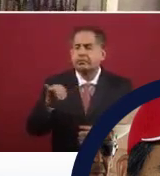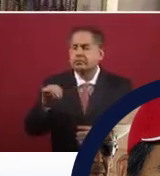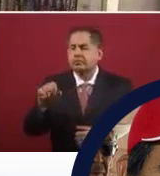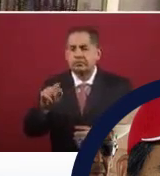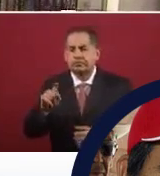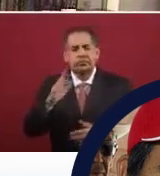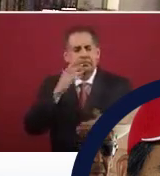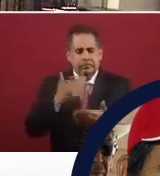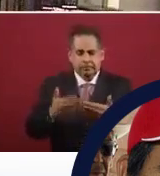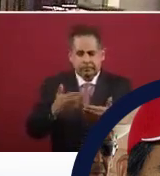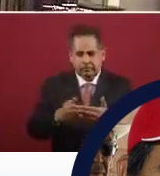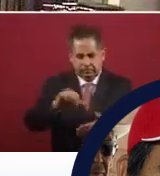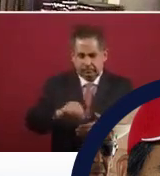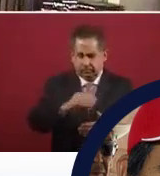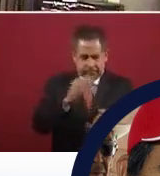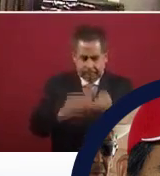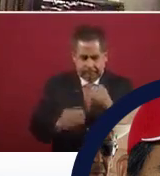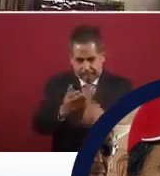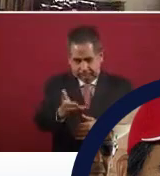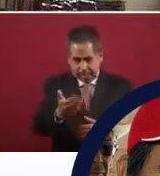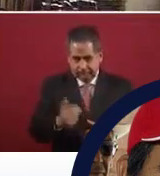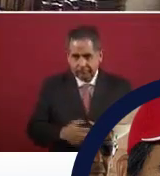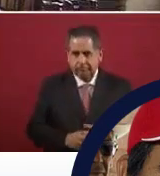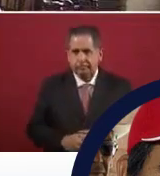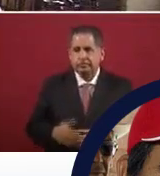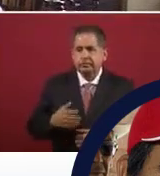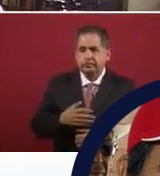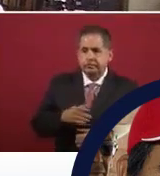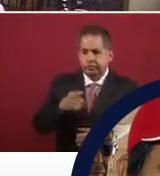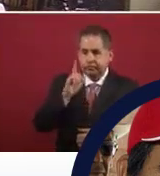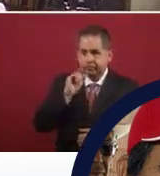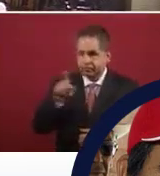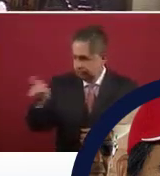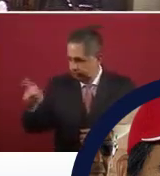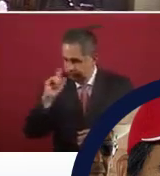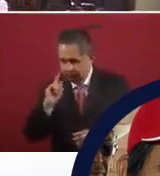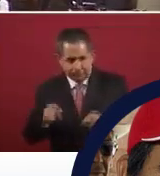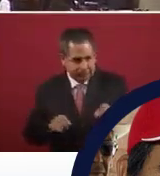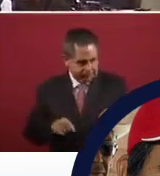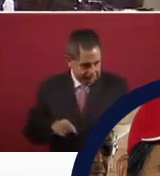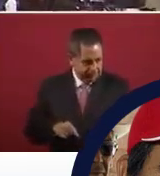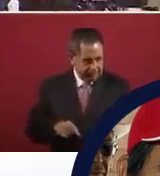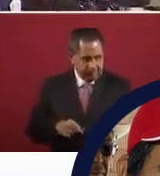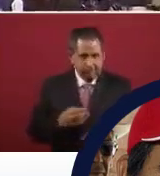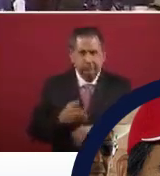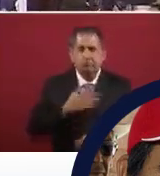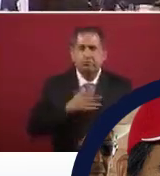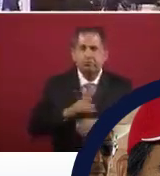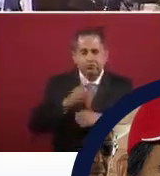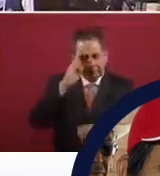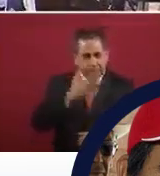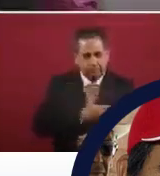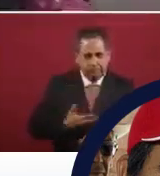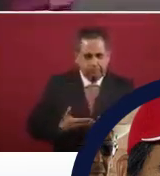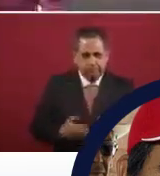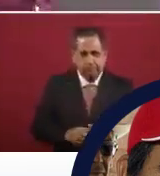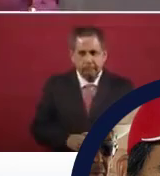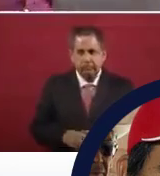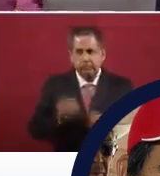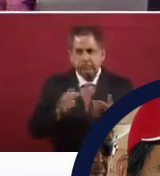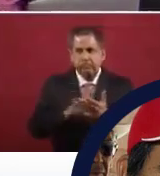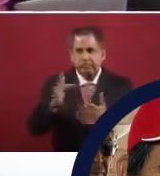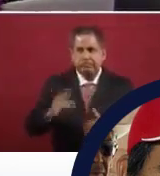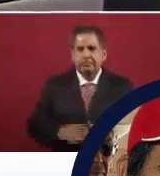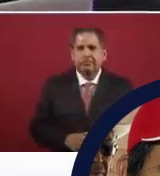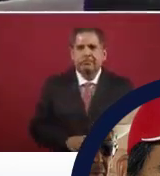¿no? Que dice que el pueblo de Loma de Bacum no entiende de desarrollo, que el pueblo de Loma de Bacum está trazando el desarrollo.